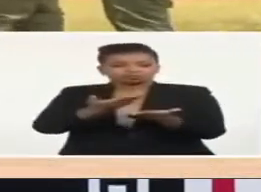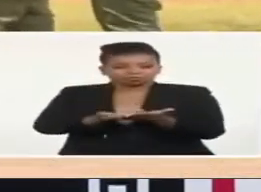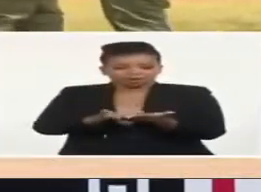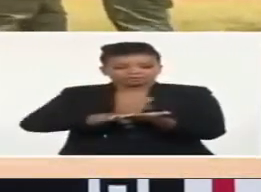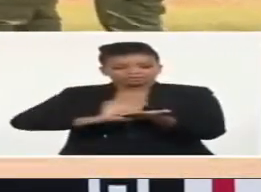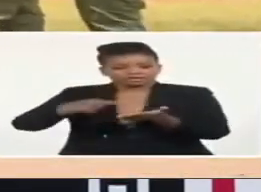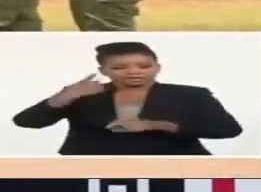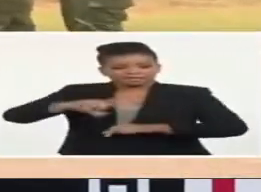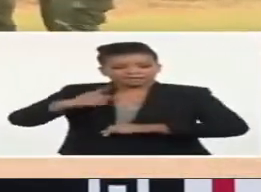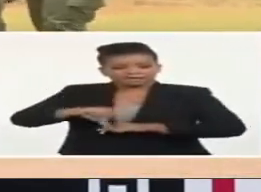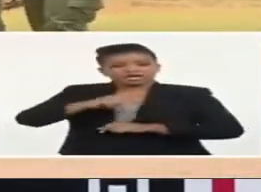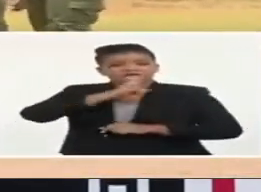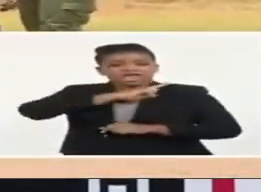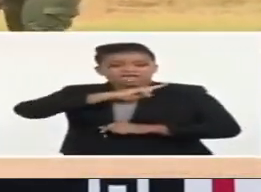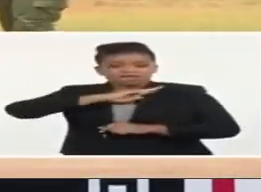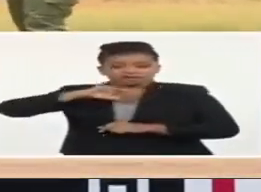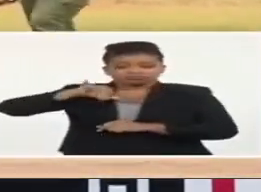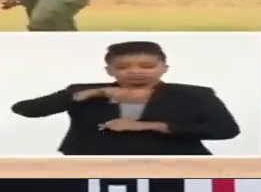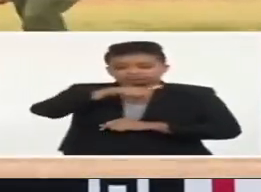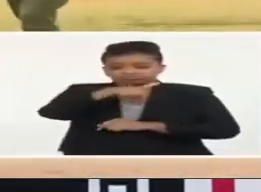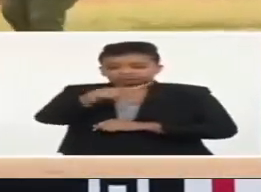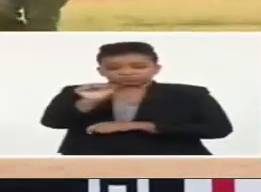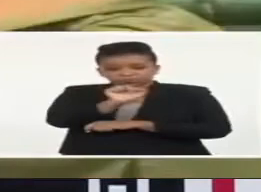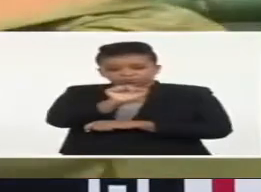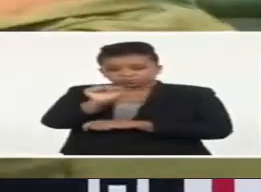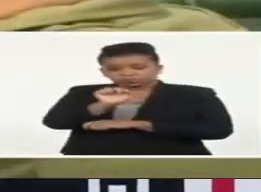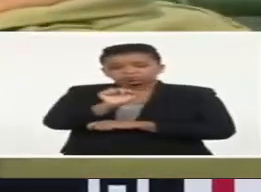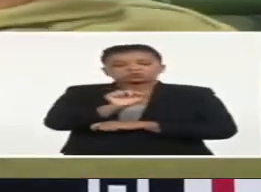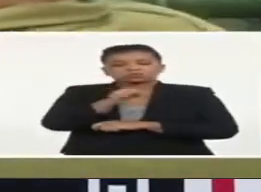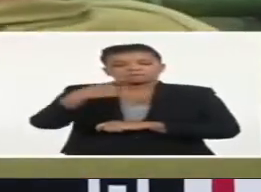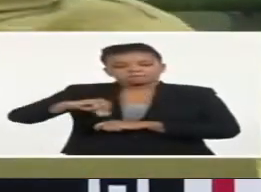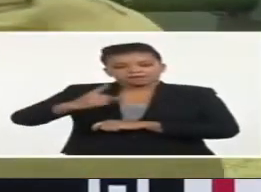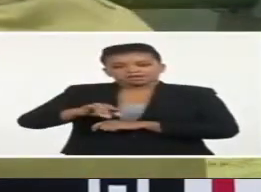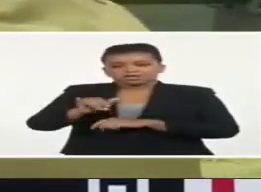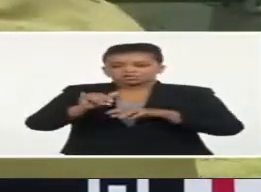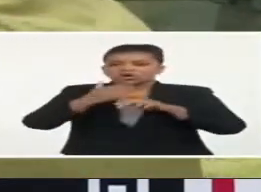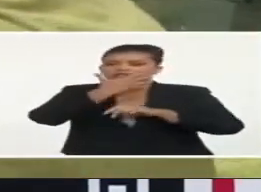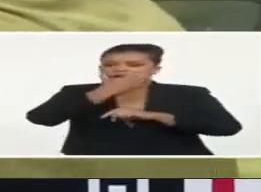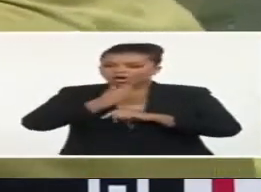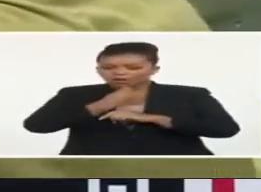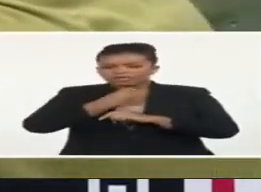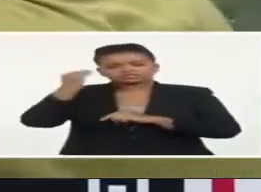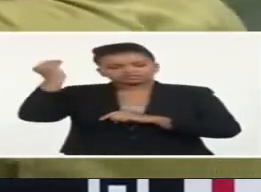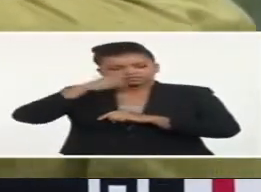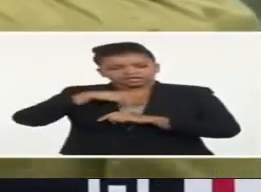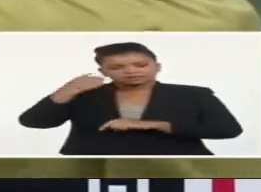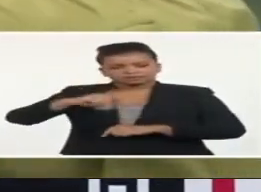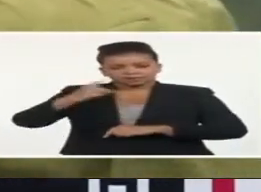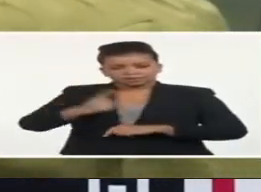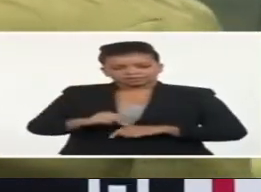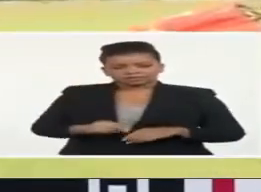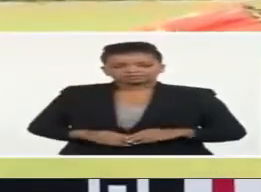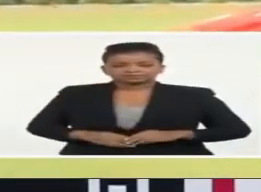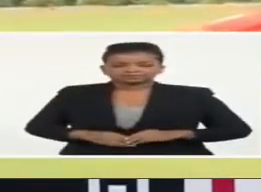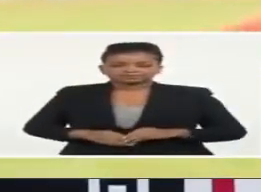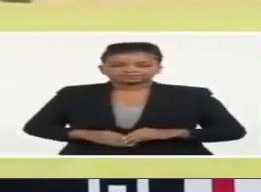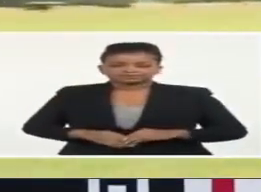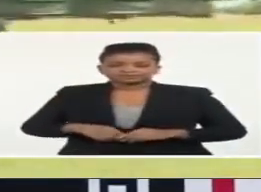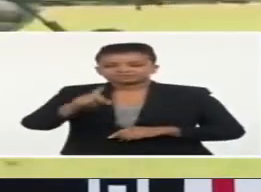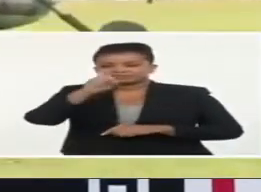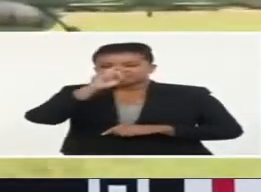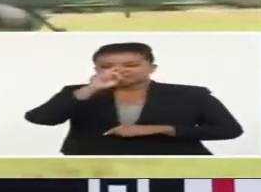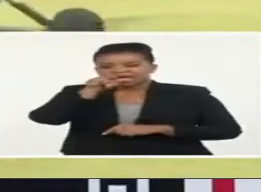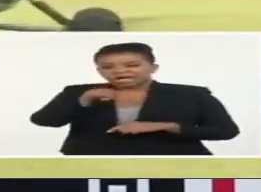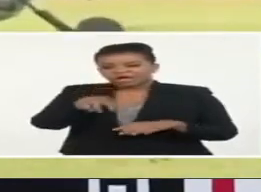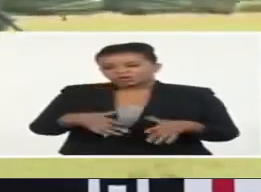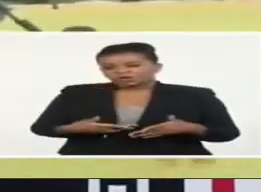darle, hacerle quemaduras. Pero no es arriesgar a una tropa de 14 muchachos